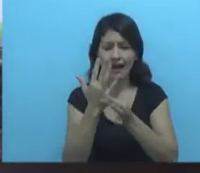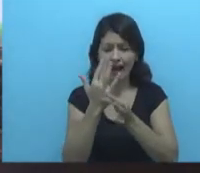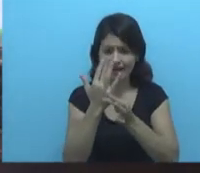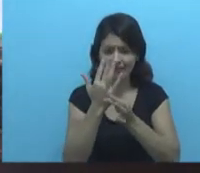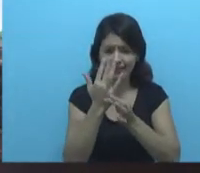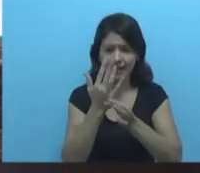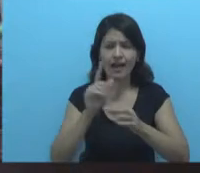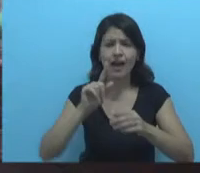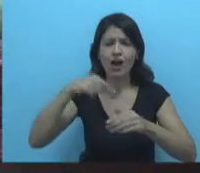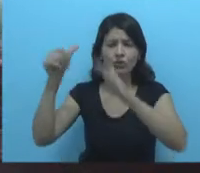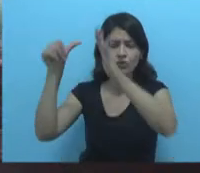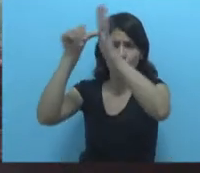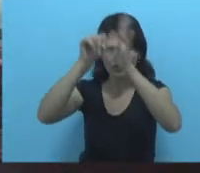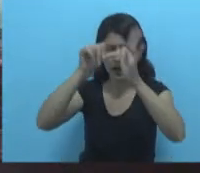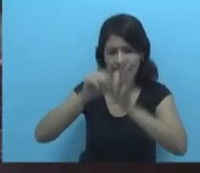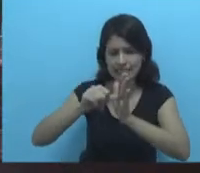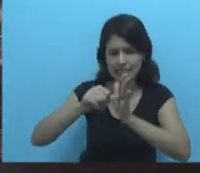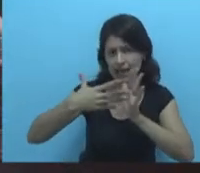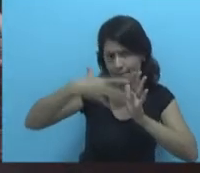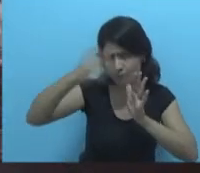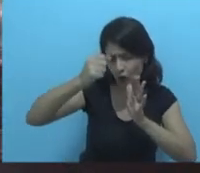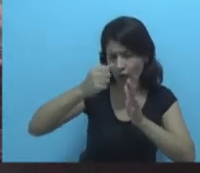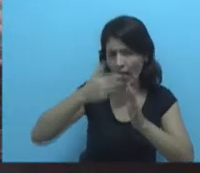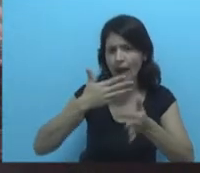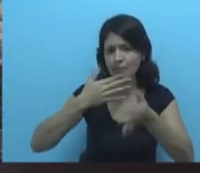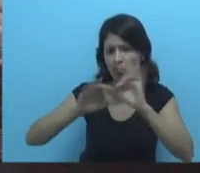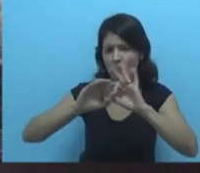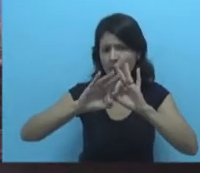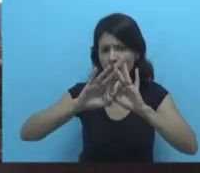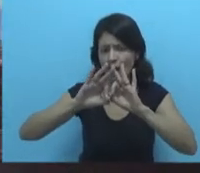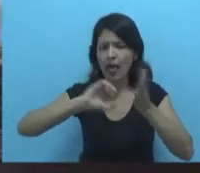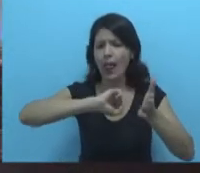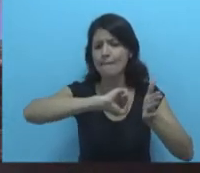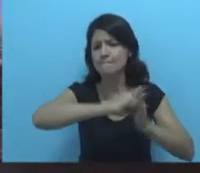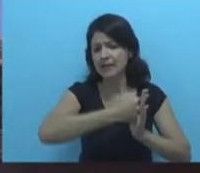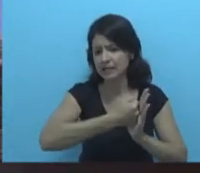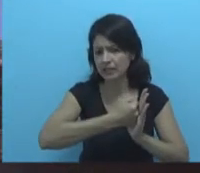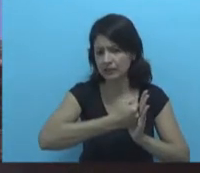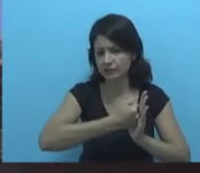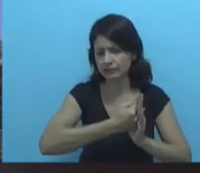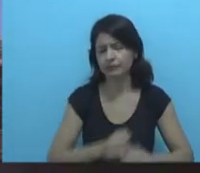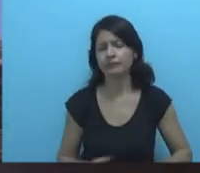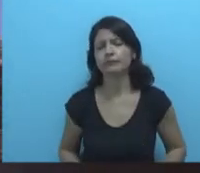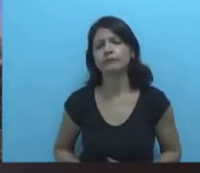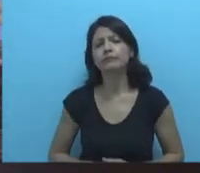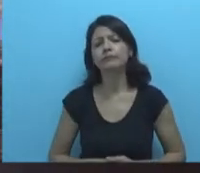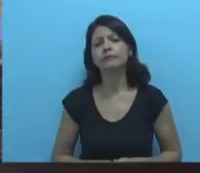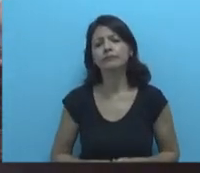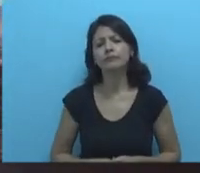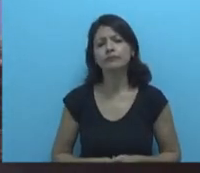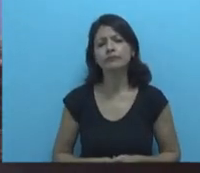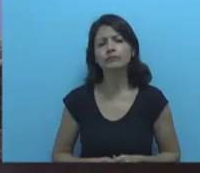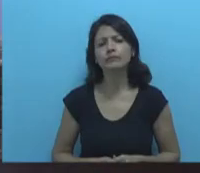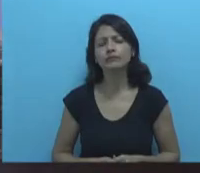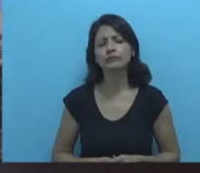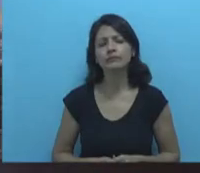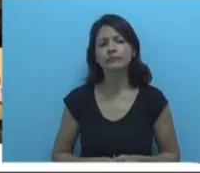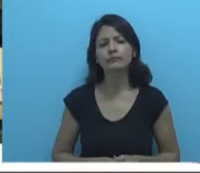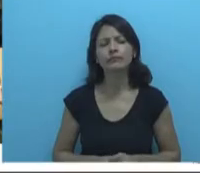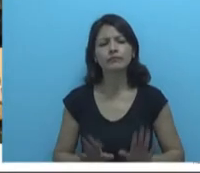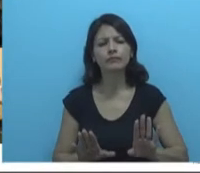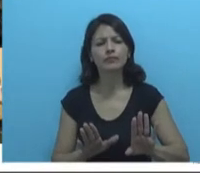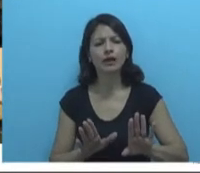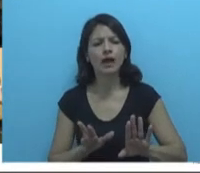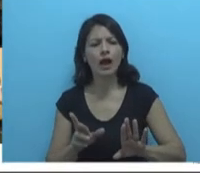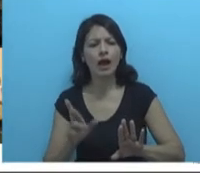días dispuesta por el Gobierno Nacional. Y como habíamos quedado, señor presidente, en parlamentaria, si me